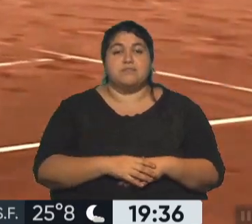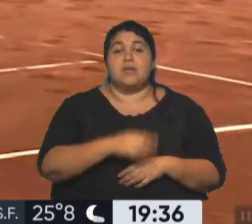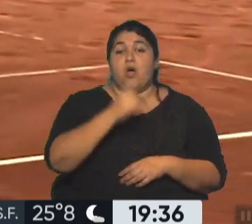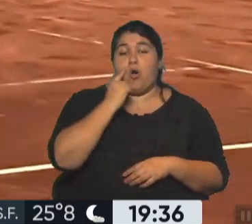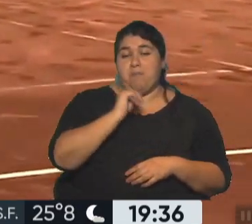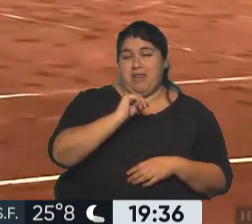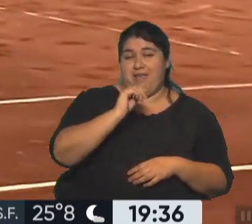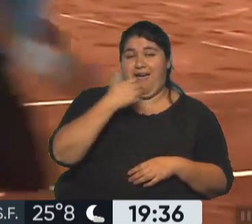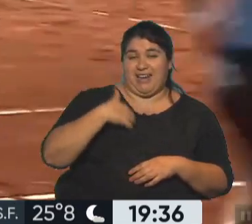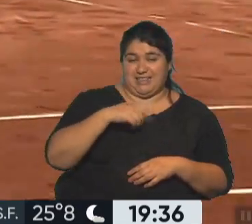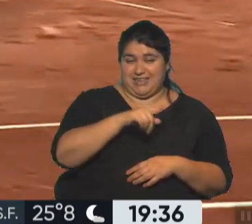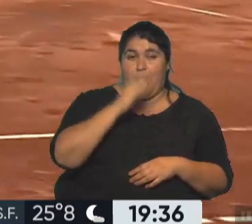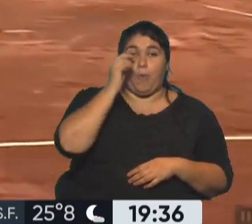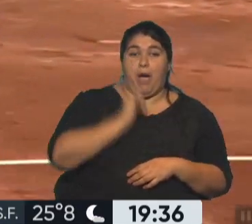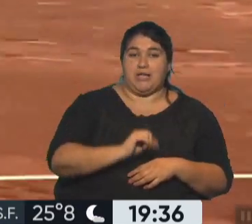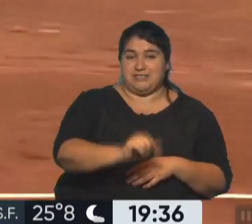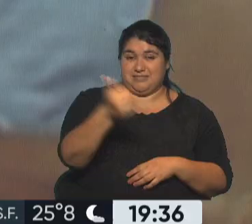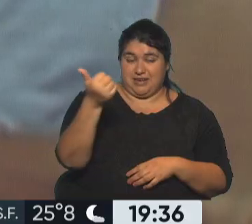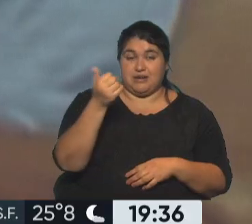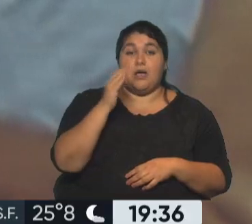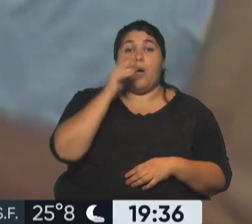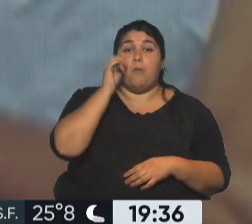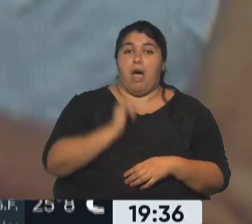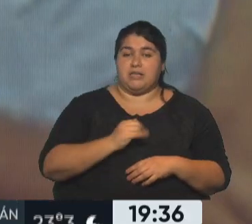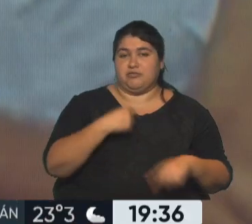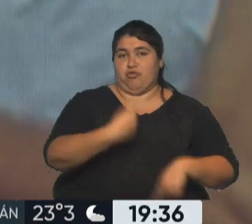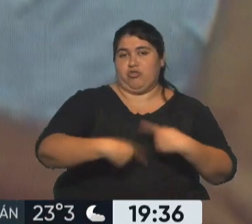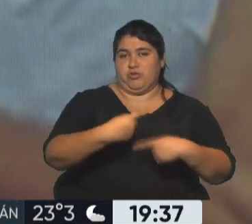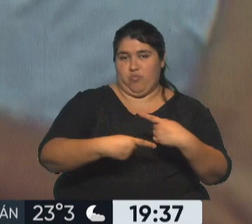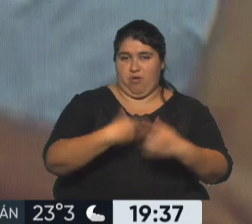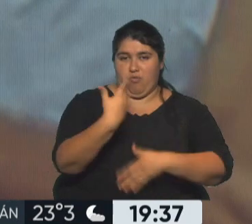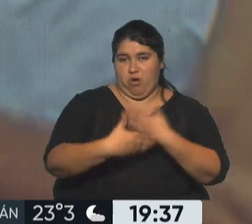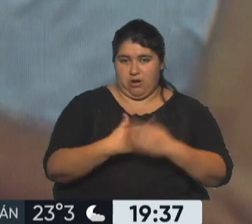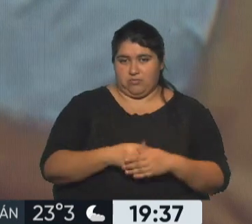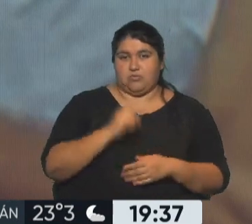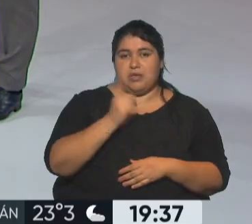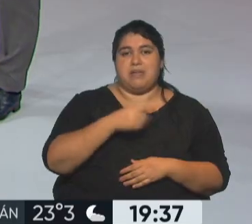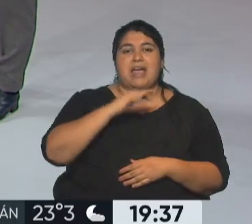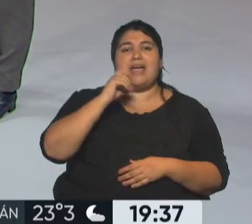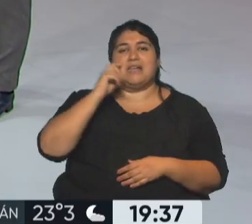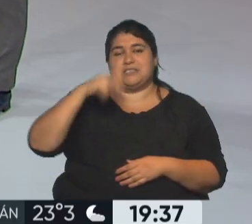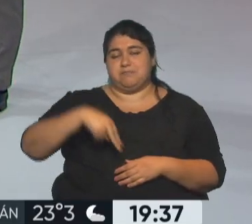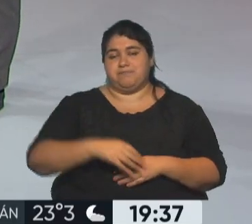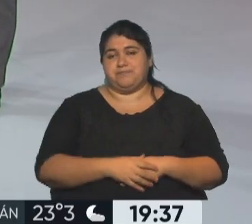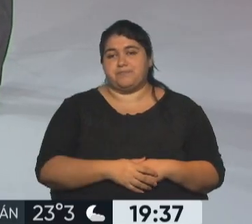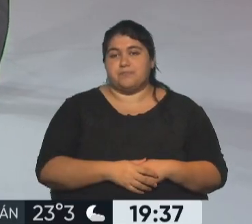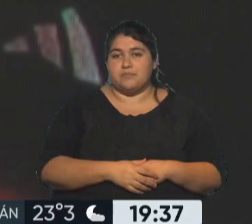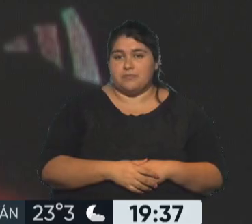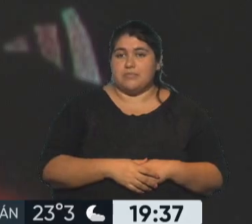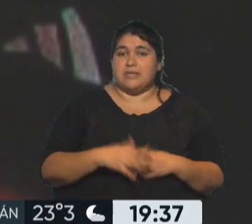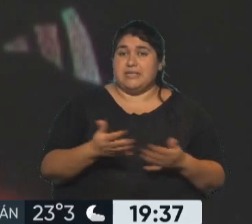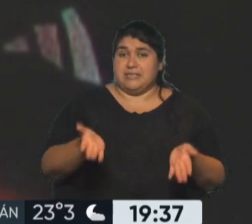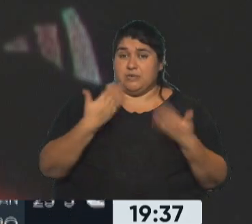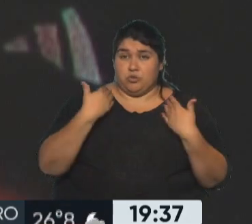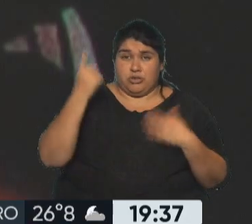argentino. Pasando el limpio, Seba Báez sigue en acción. También lo hará Pedro Cachín. Hay que decir que están jugando con intenso calor